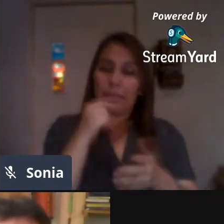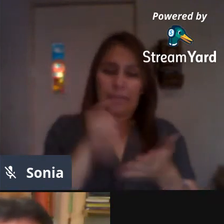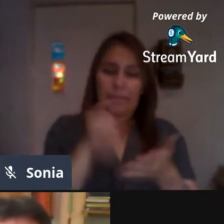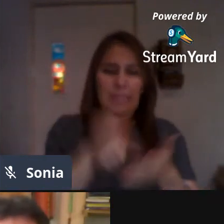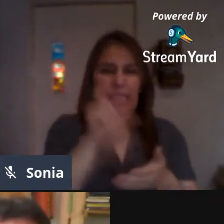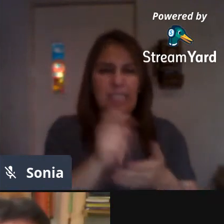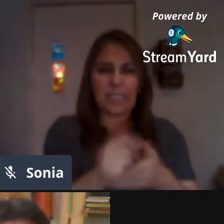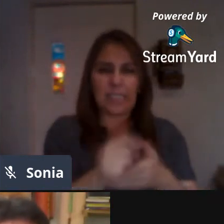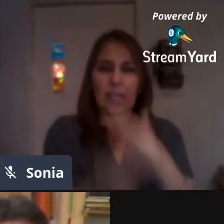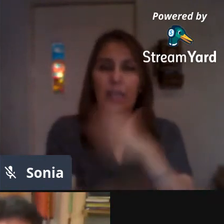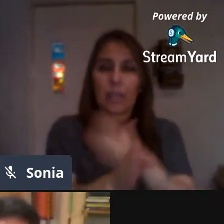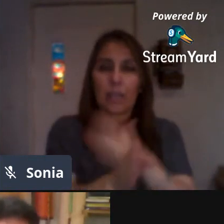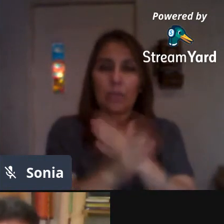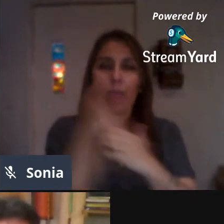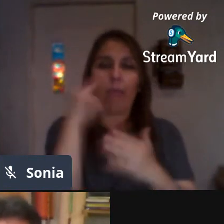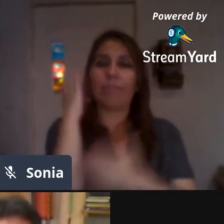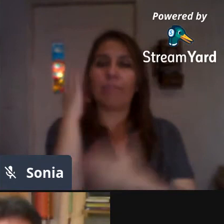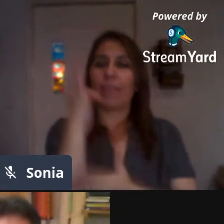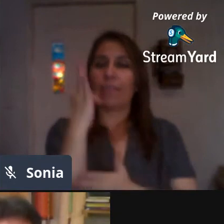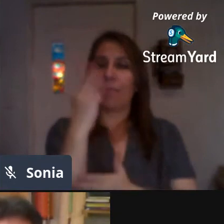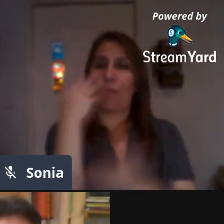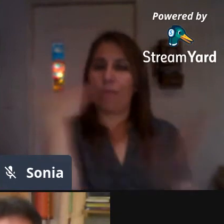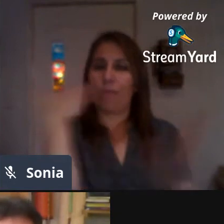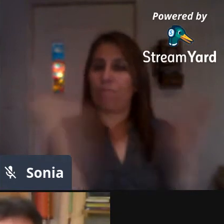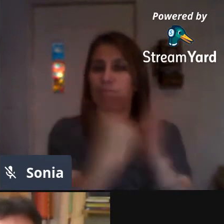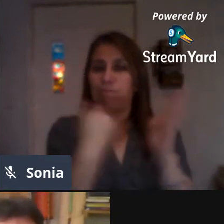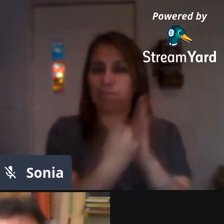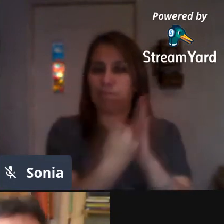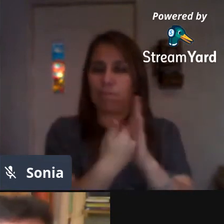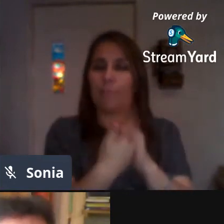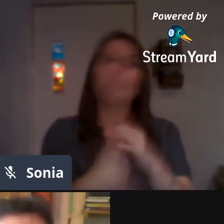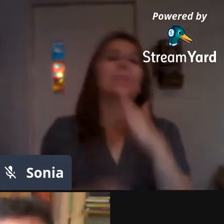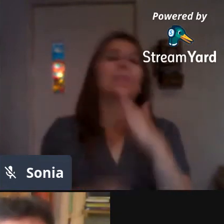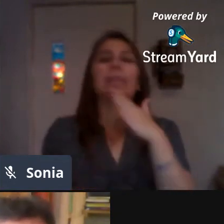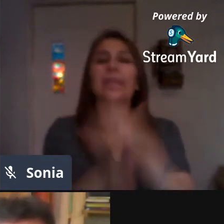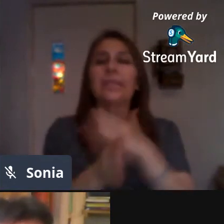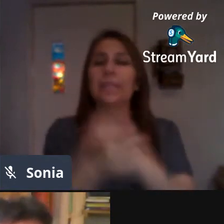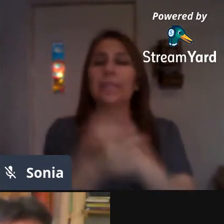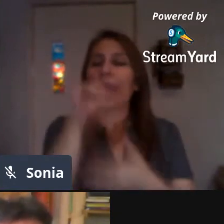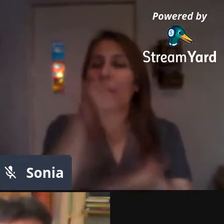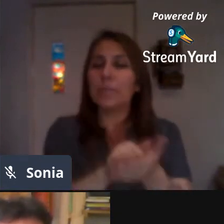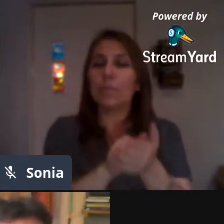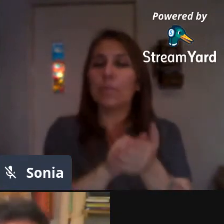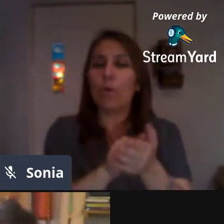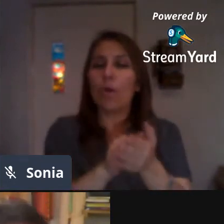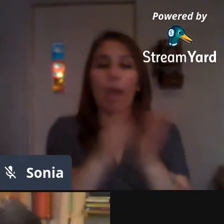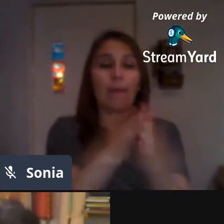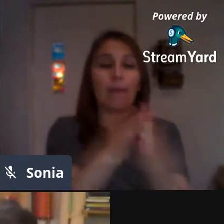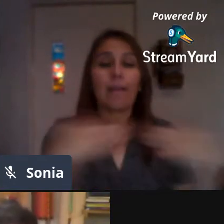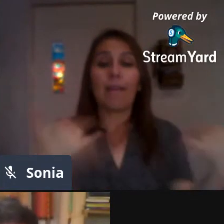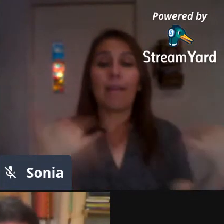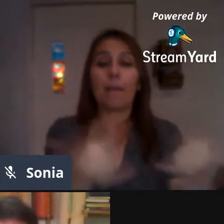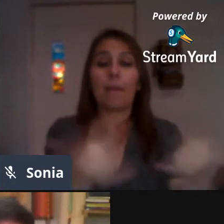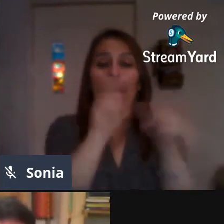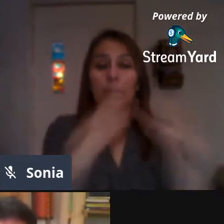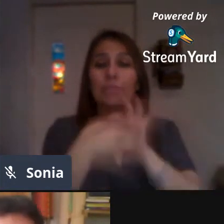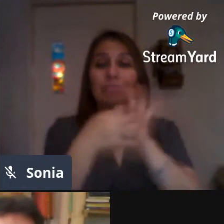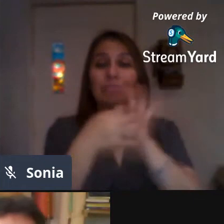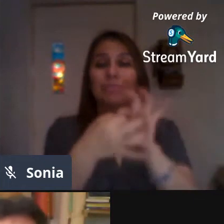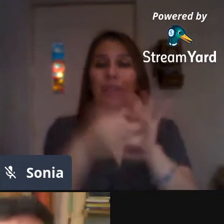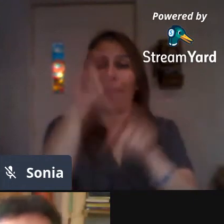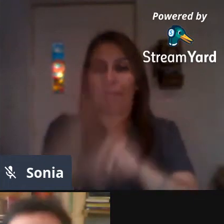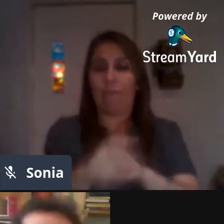testimonio es decir que siga pegado a la realidad de la gente por más que lo re cree